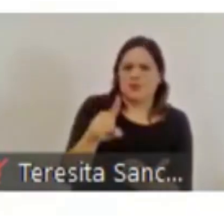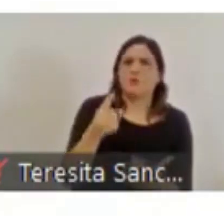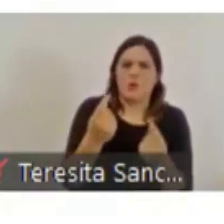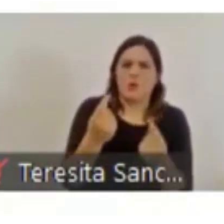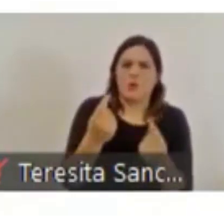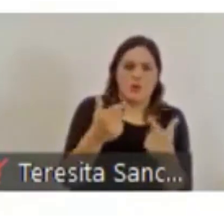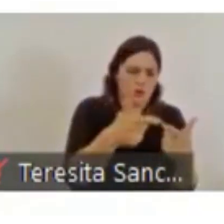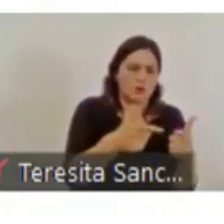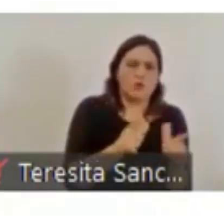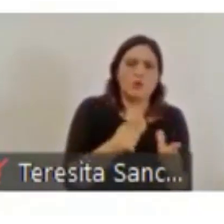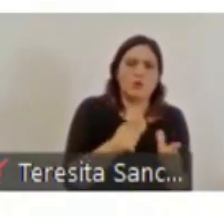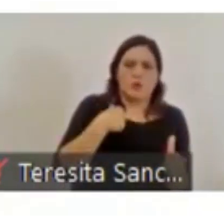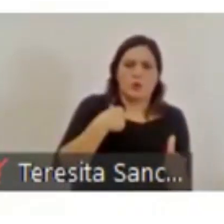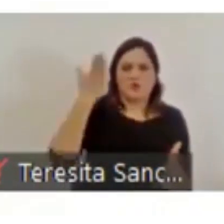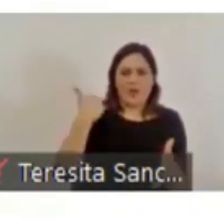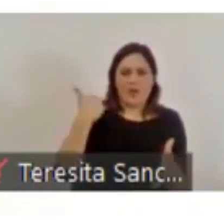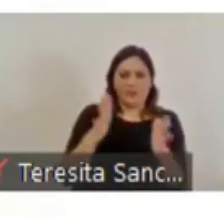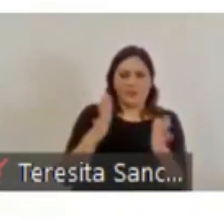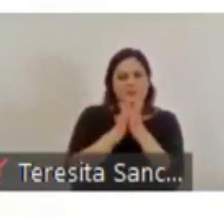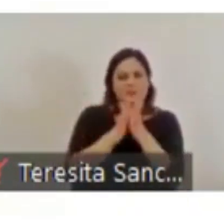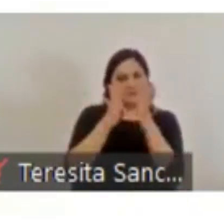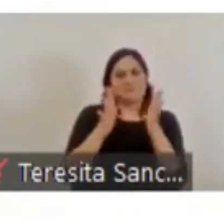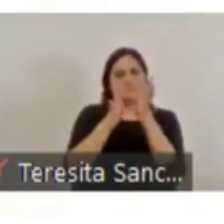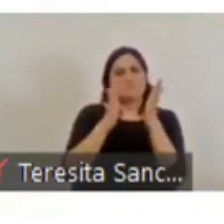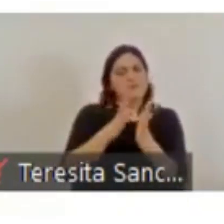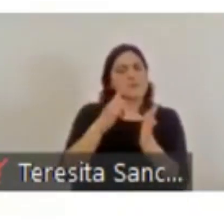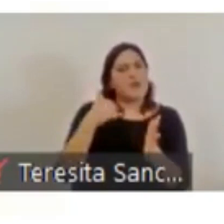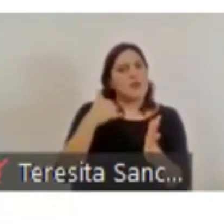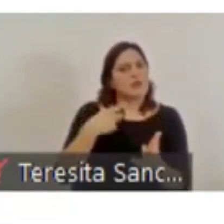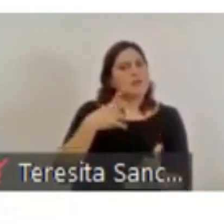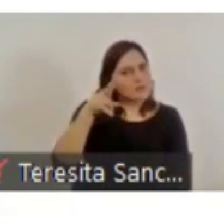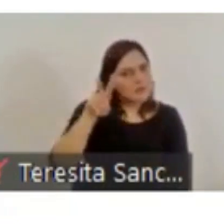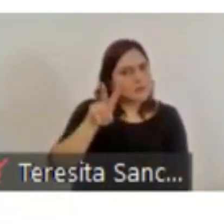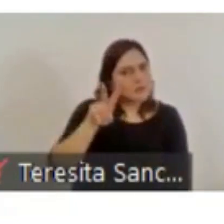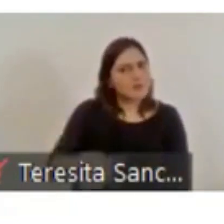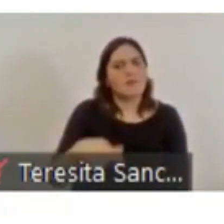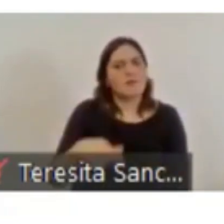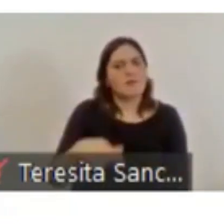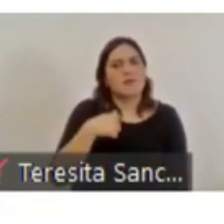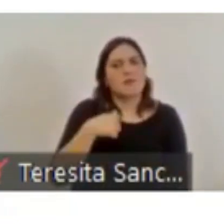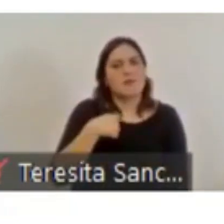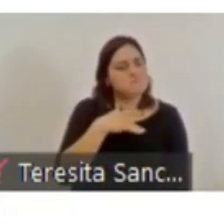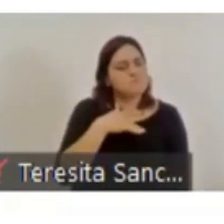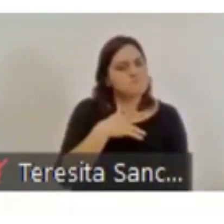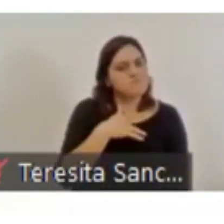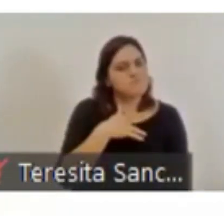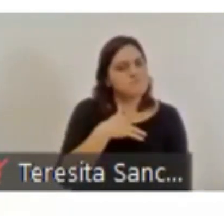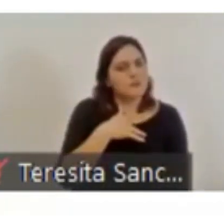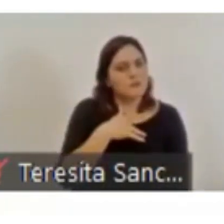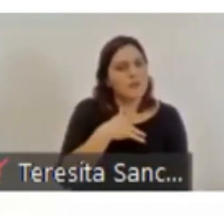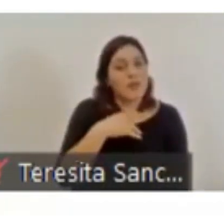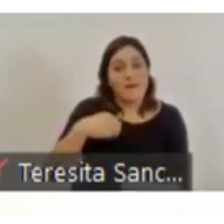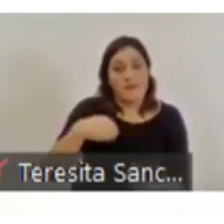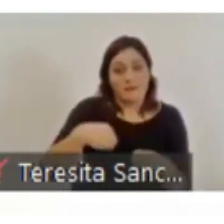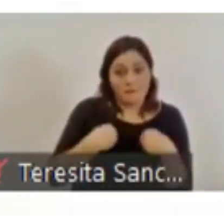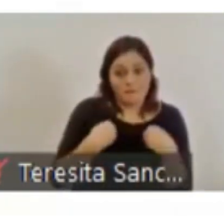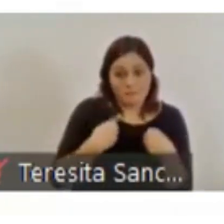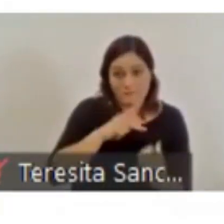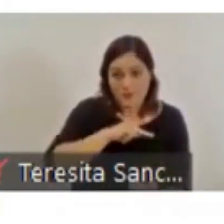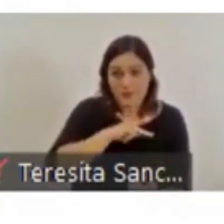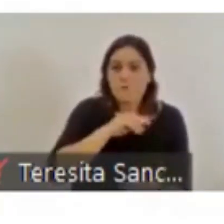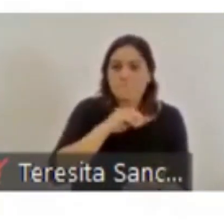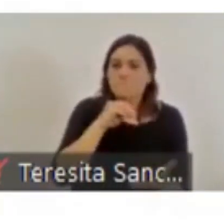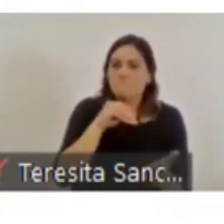participar en el pentatlón, y la verdad es que ha sido una experiencia que pues marcó mi vida y para muchos que